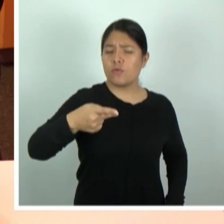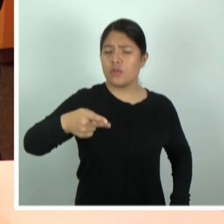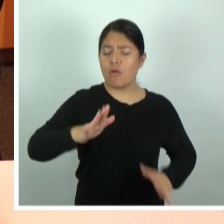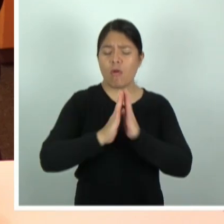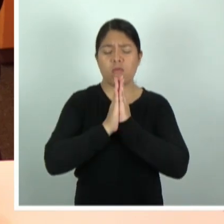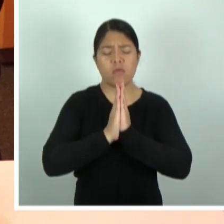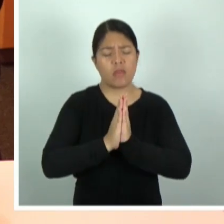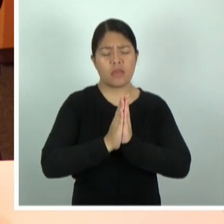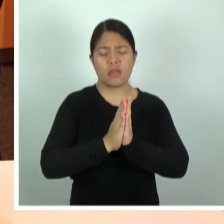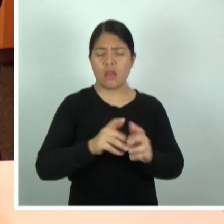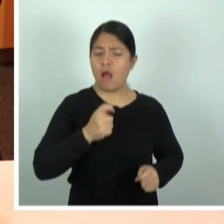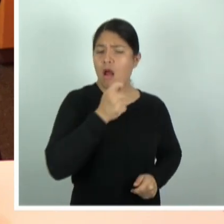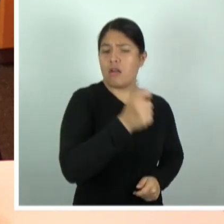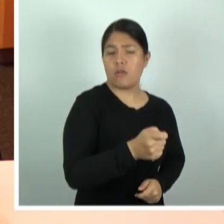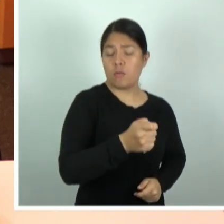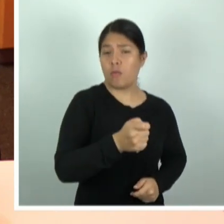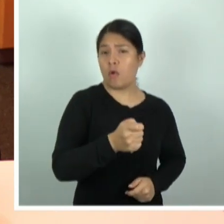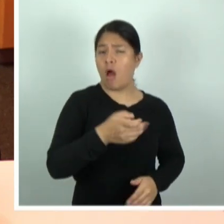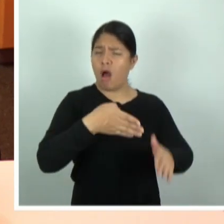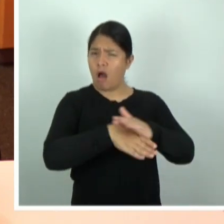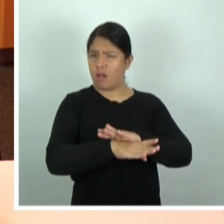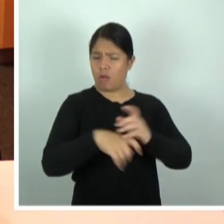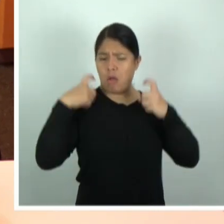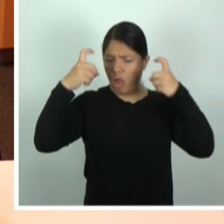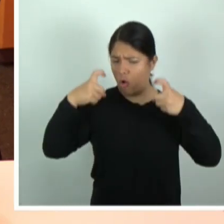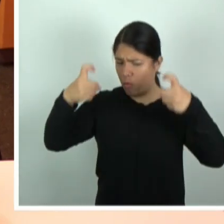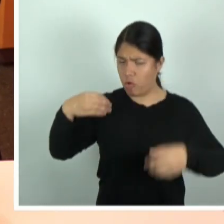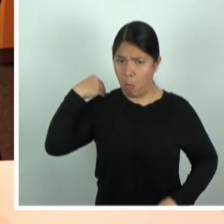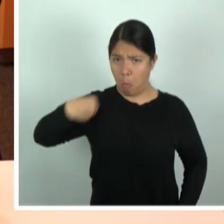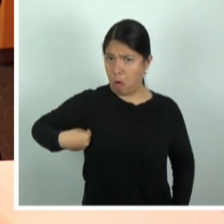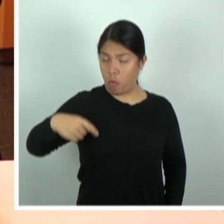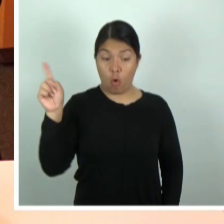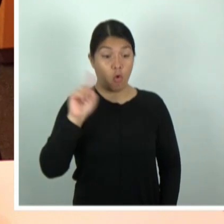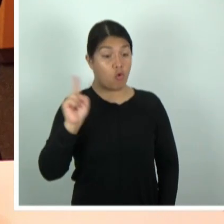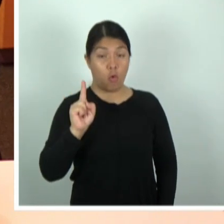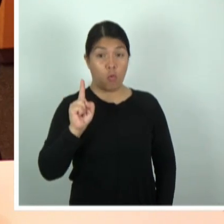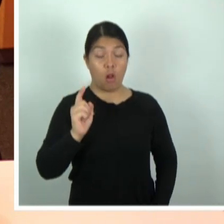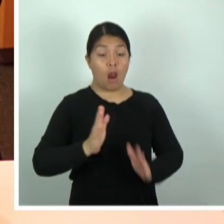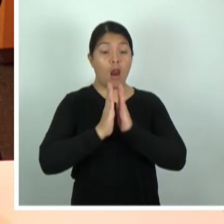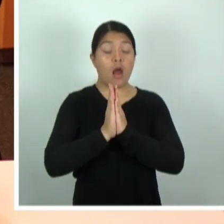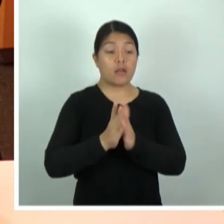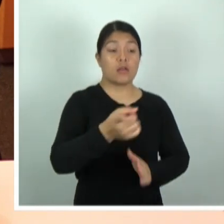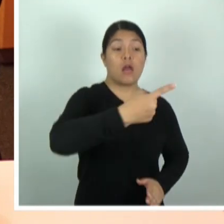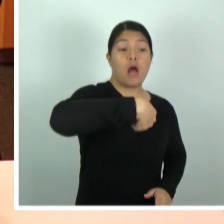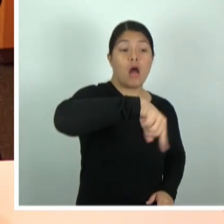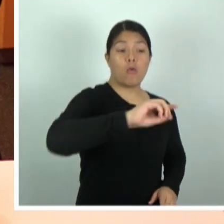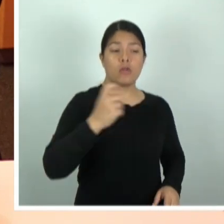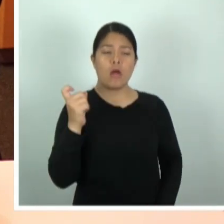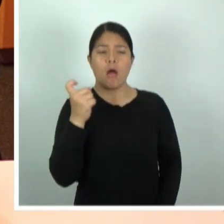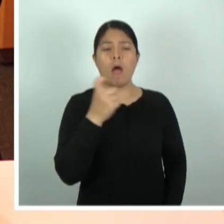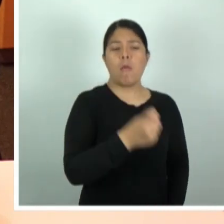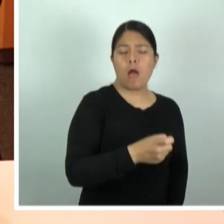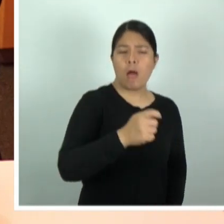santidad, pero no por tu propio esfuerzo. La santidad a nuestra vida no viene por nuestro